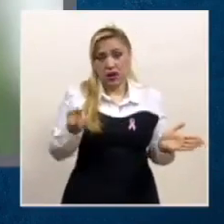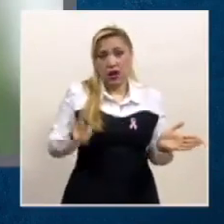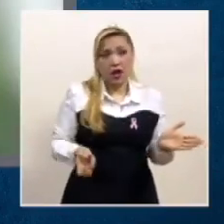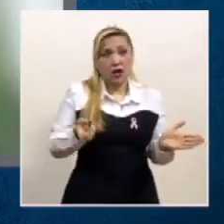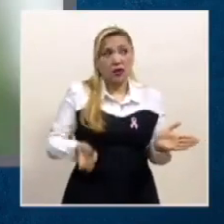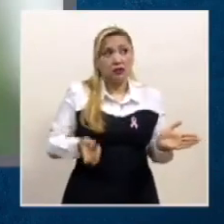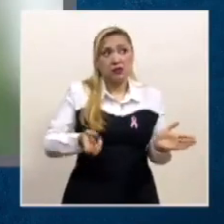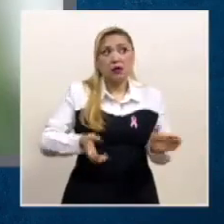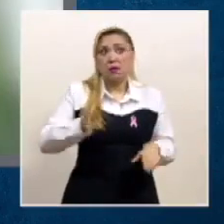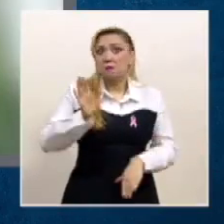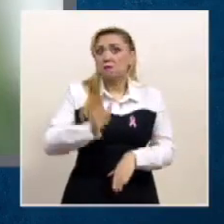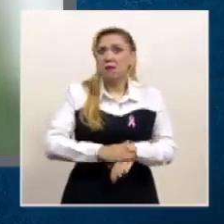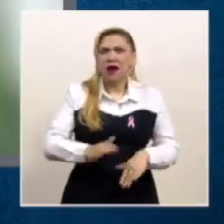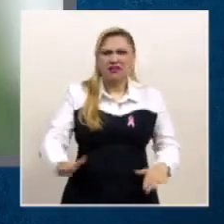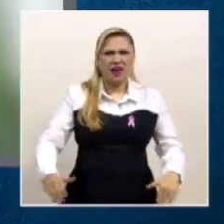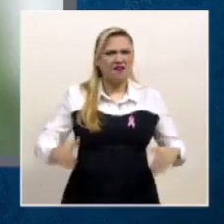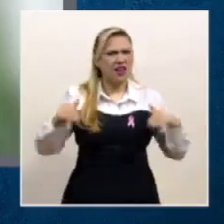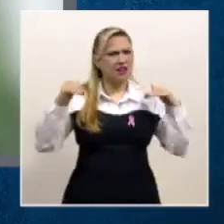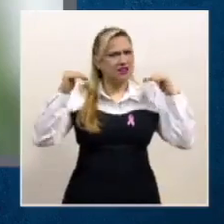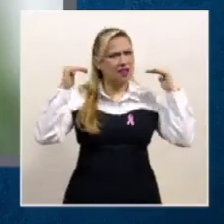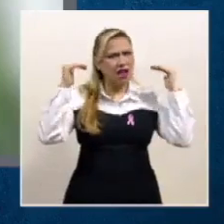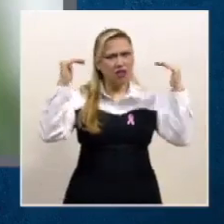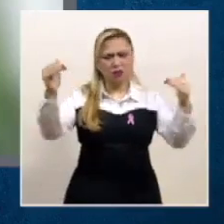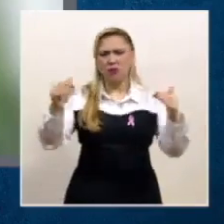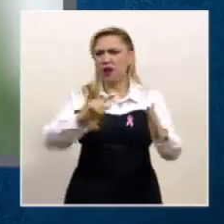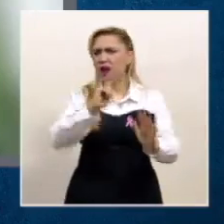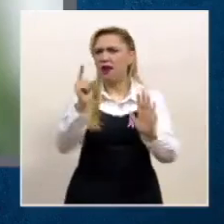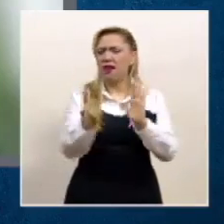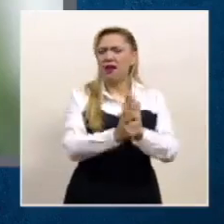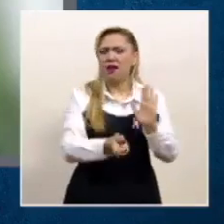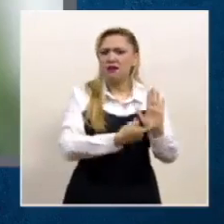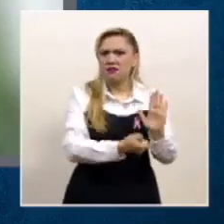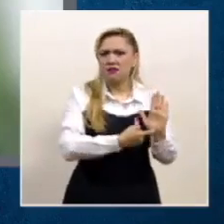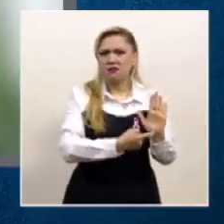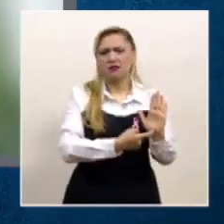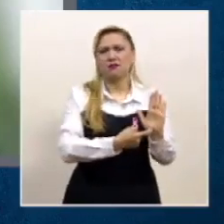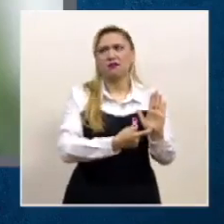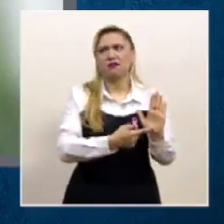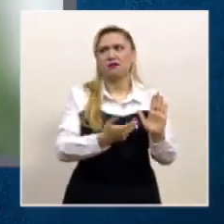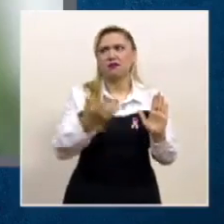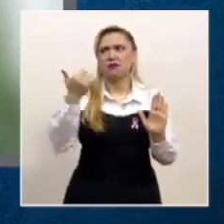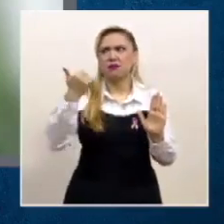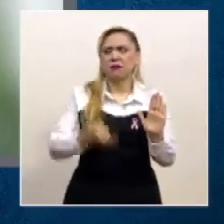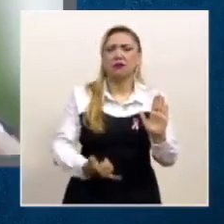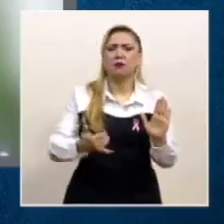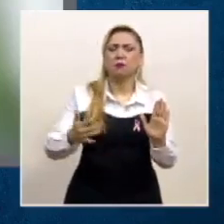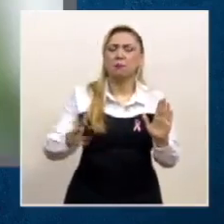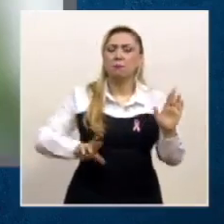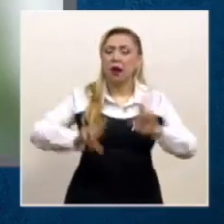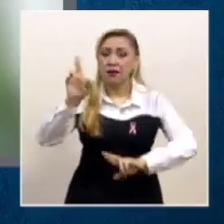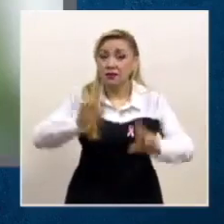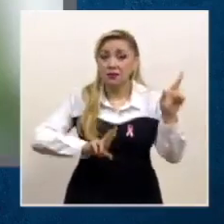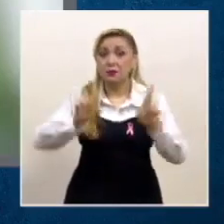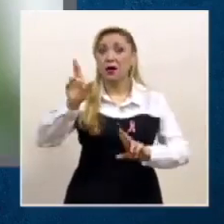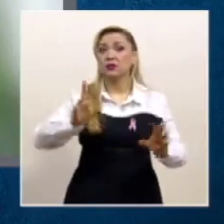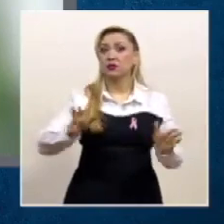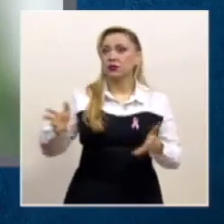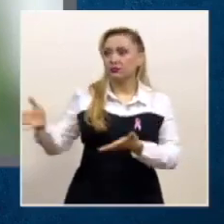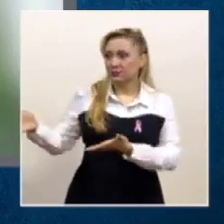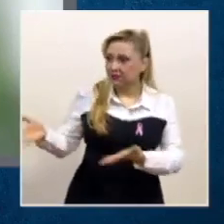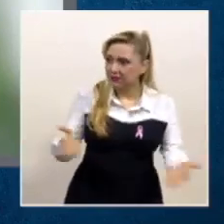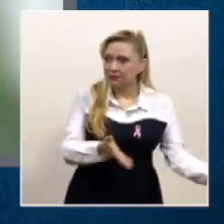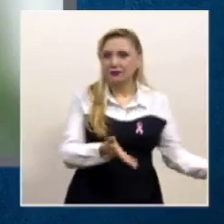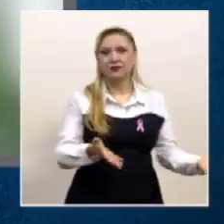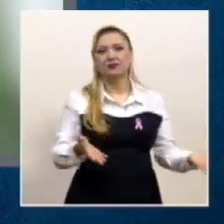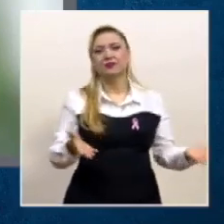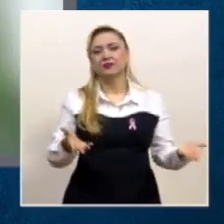estándar más avanzado, más desarrollado en ámbitos de la participación de la vida política,